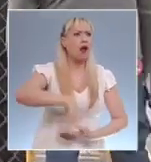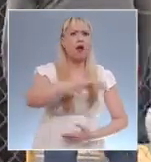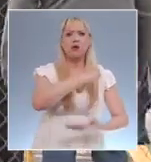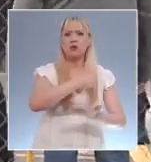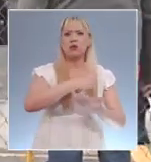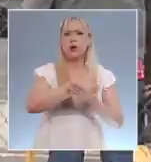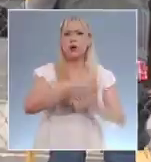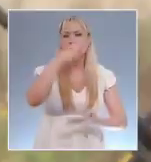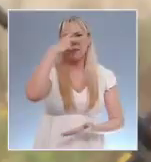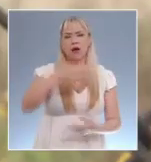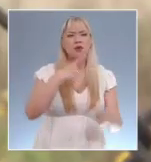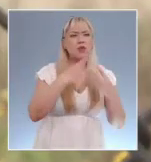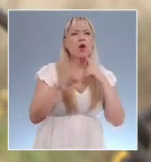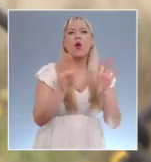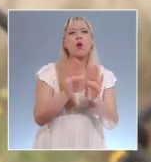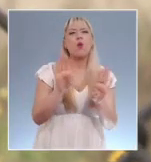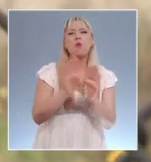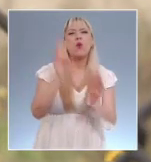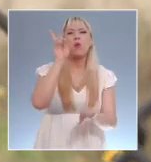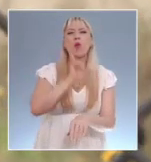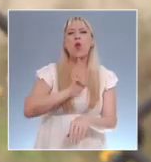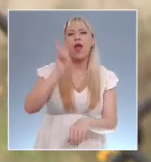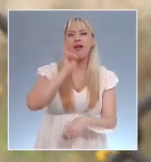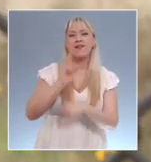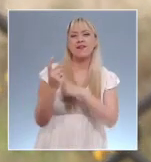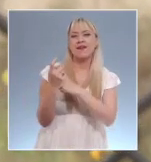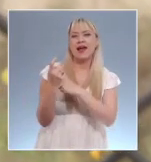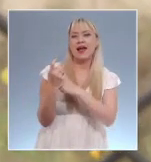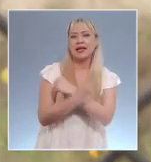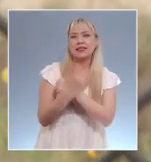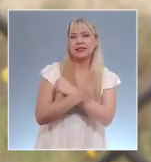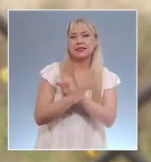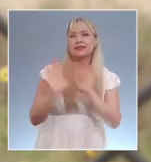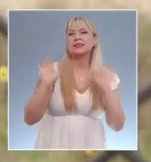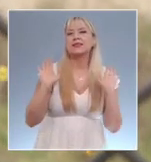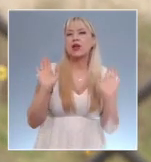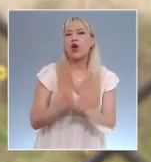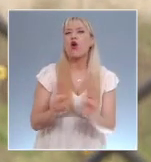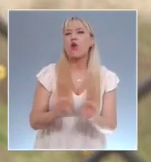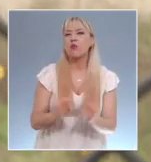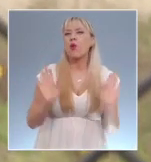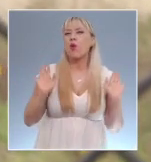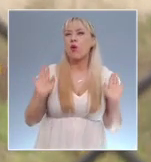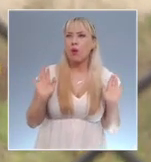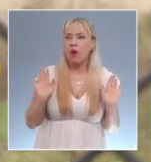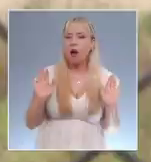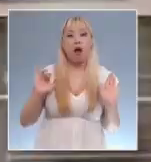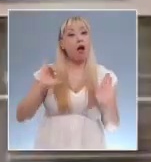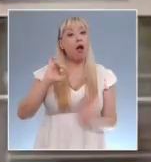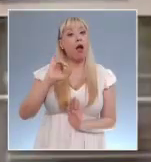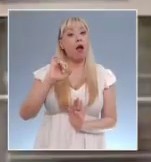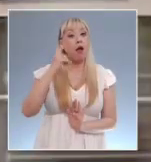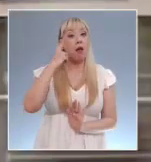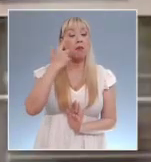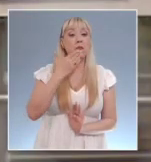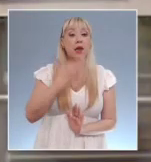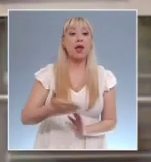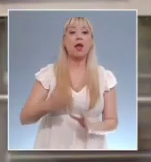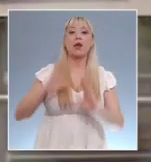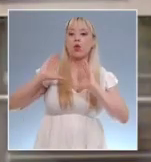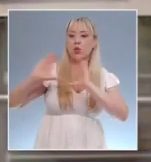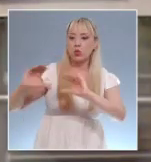la capital. Se trató de la implementación de talleres de sensibilización que incluyó al personal penitenciario y de las